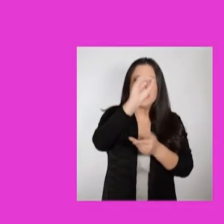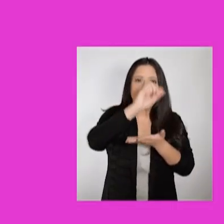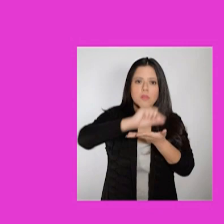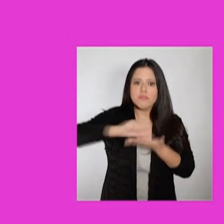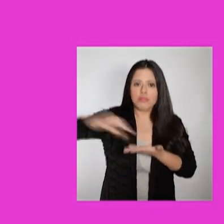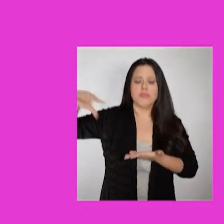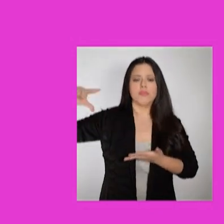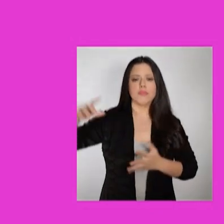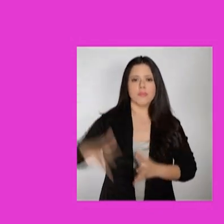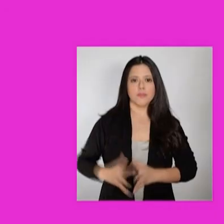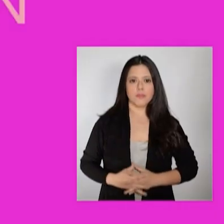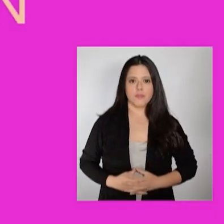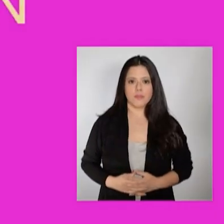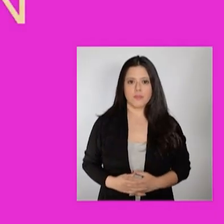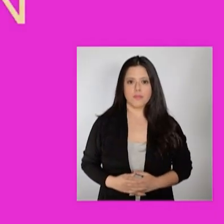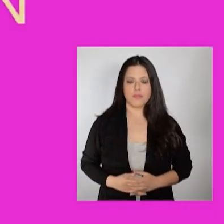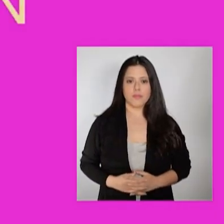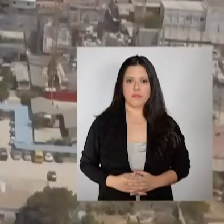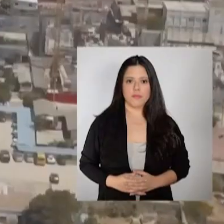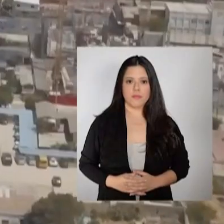de cero.